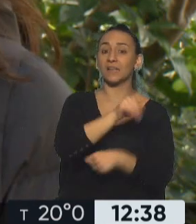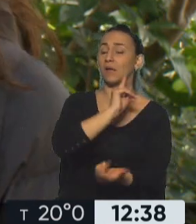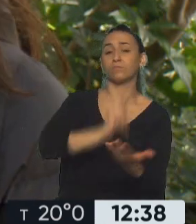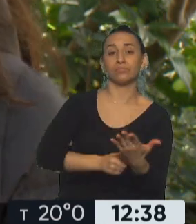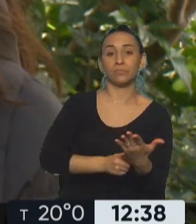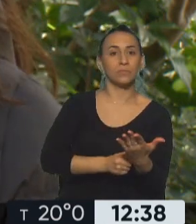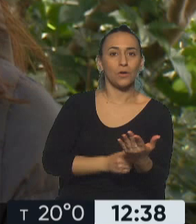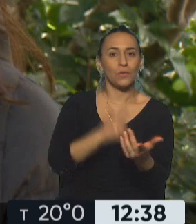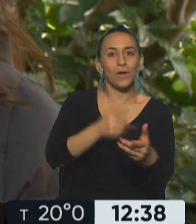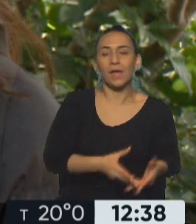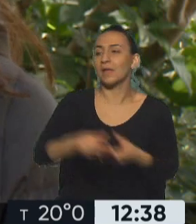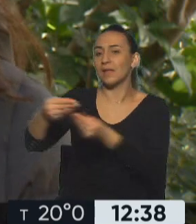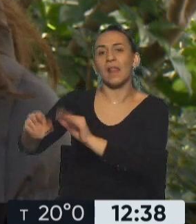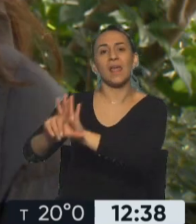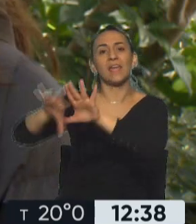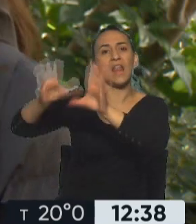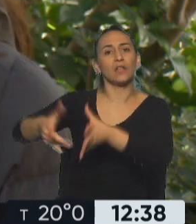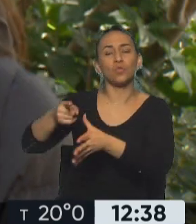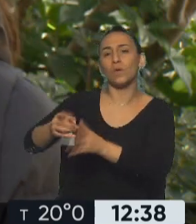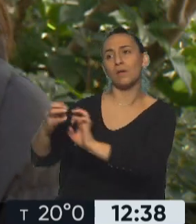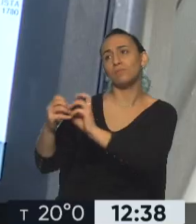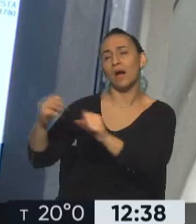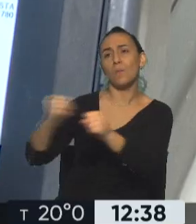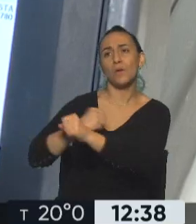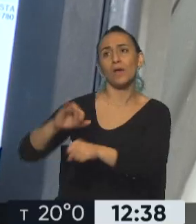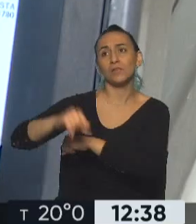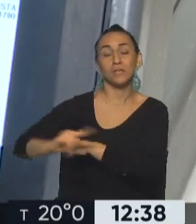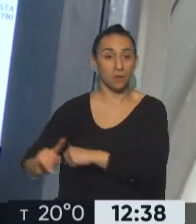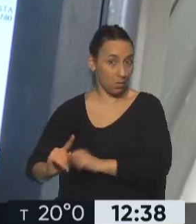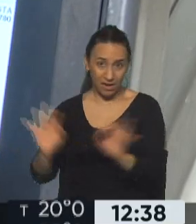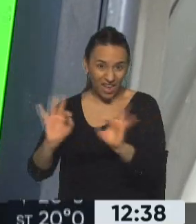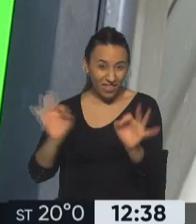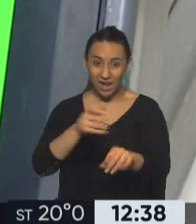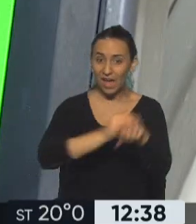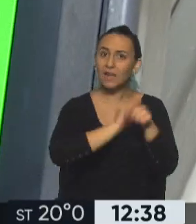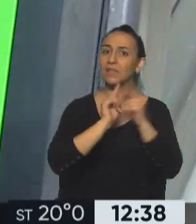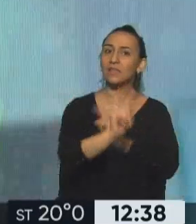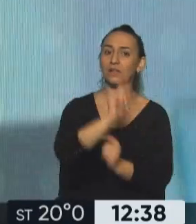por la aprobación de la legislatura. Es decir, la propia legislatura debería tomar cartas en el asunto.